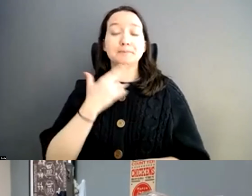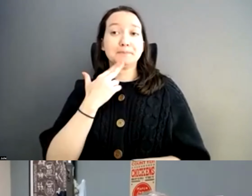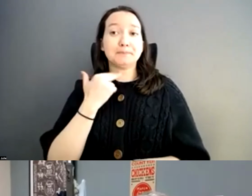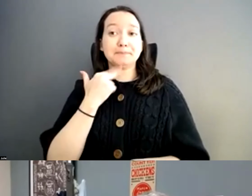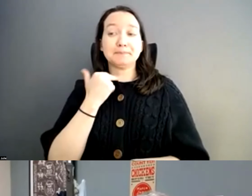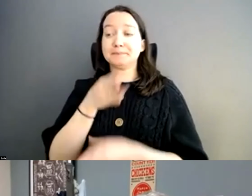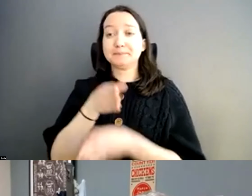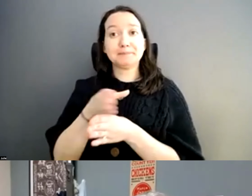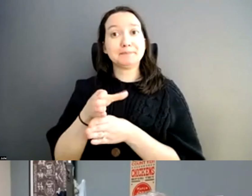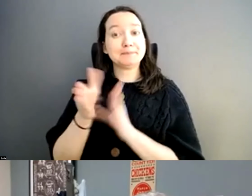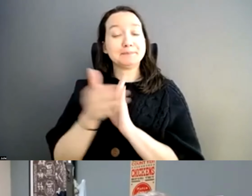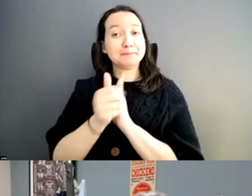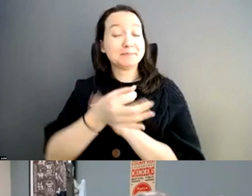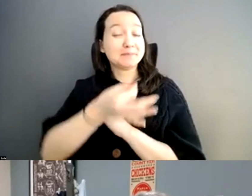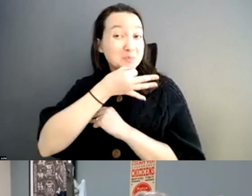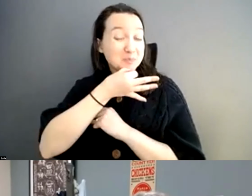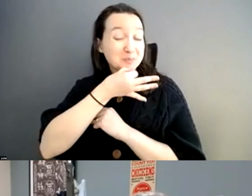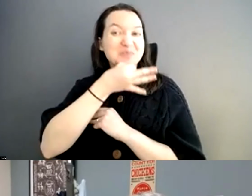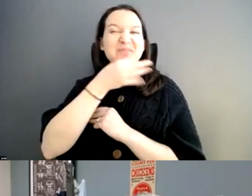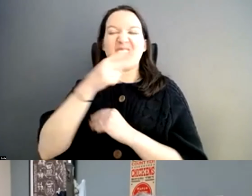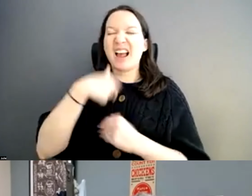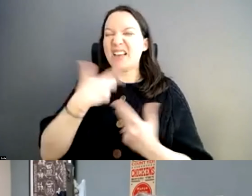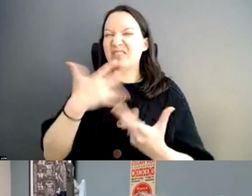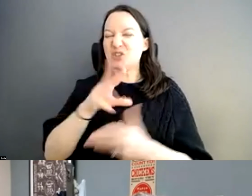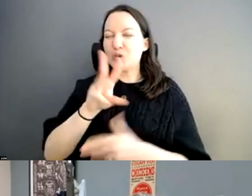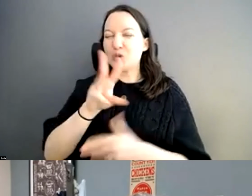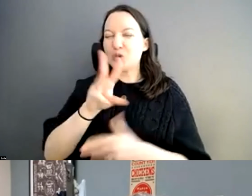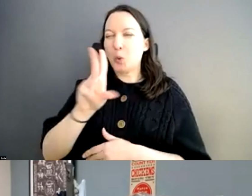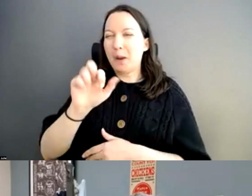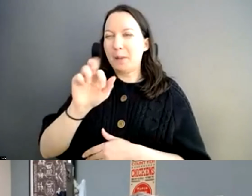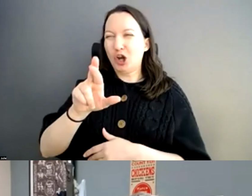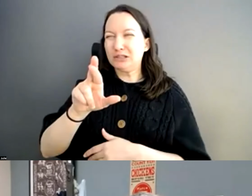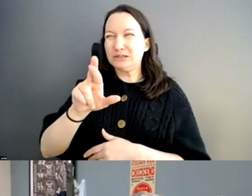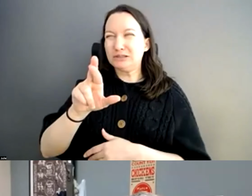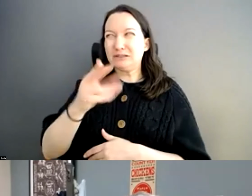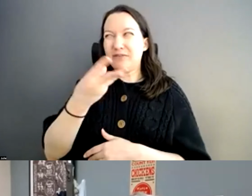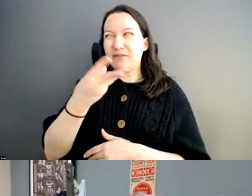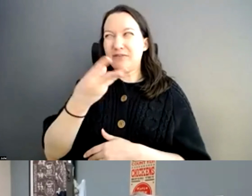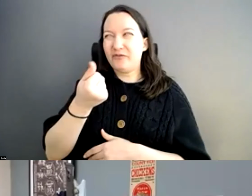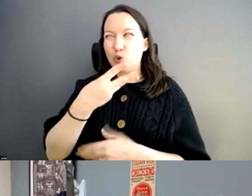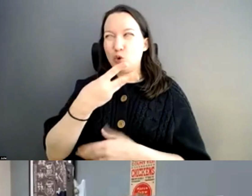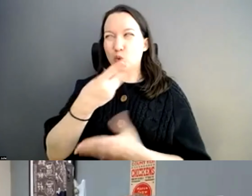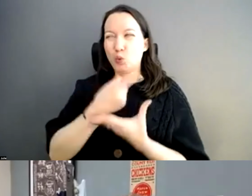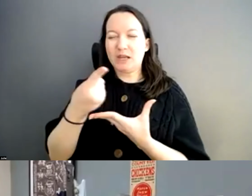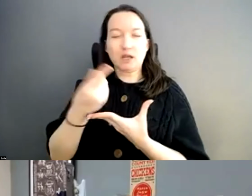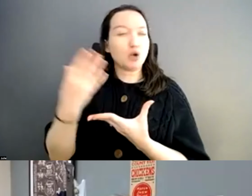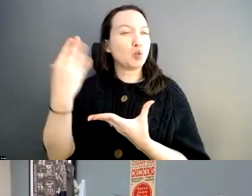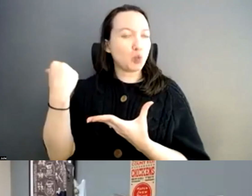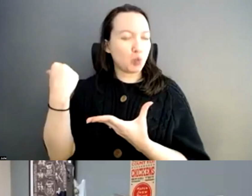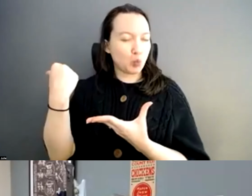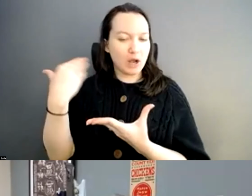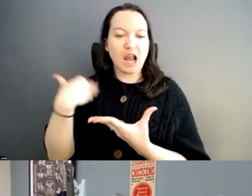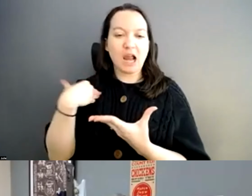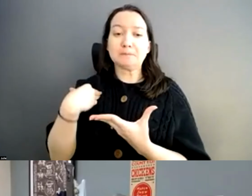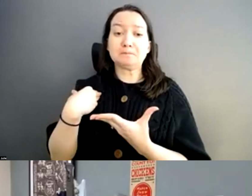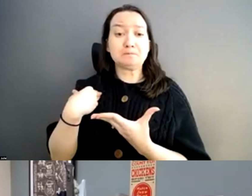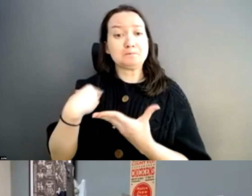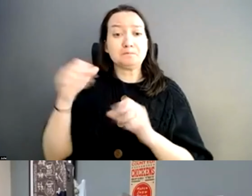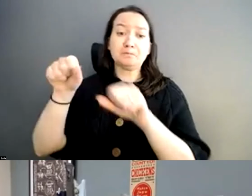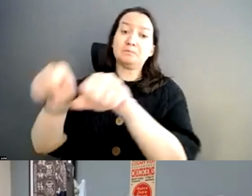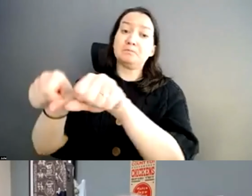mi pequeño nicho de experiencia, de conocimiento. Hice una webinar, de hecho, hace unas